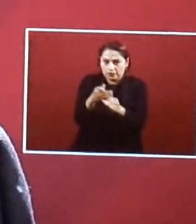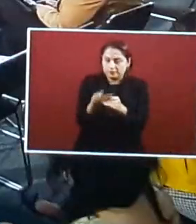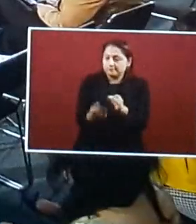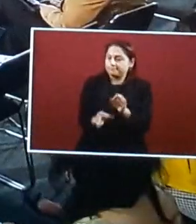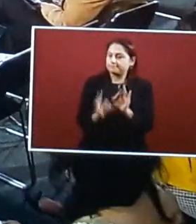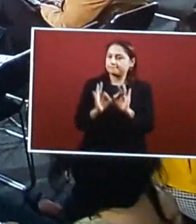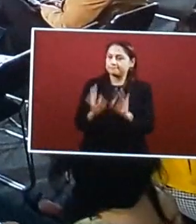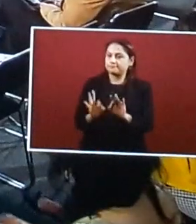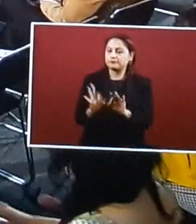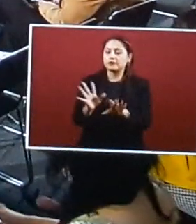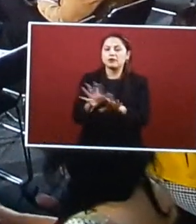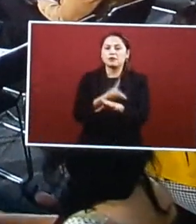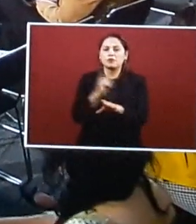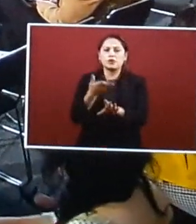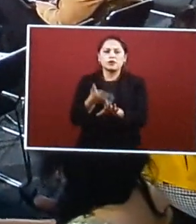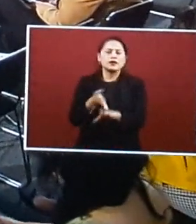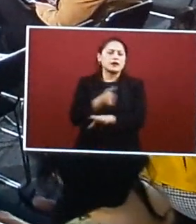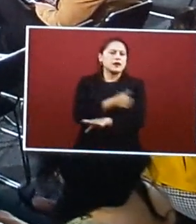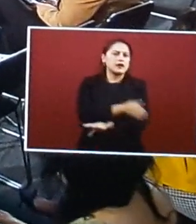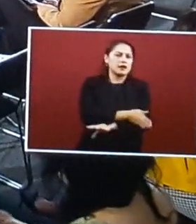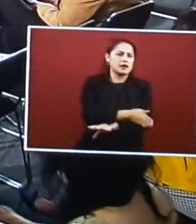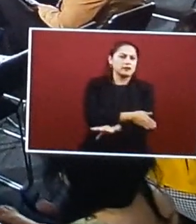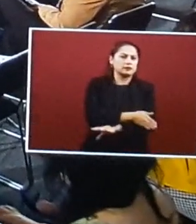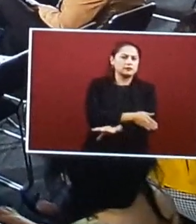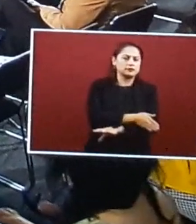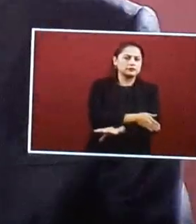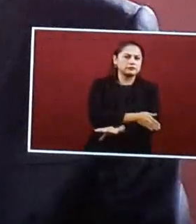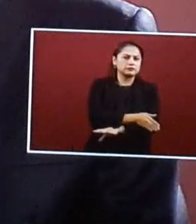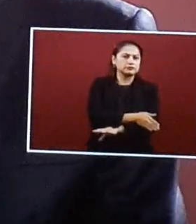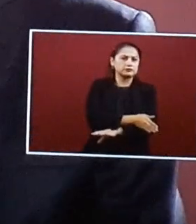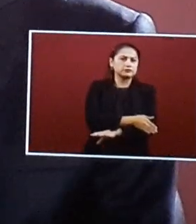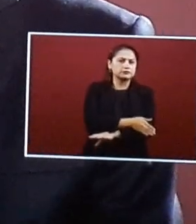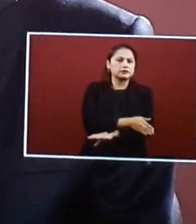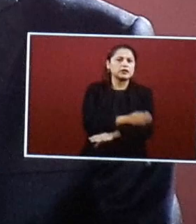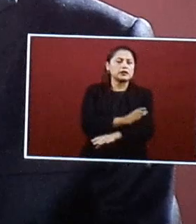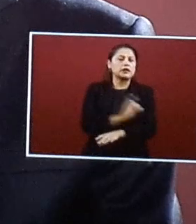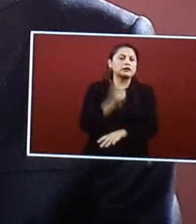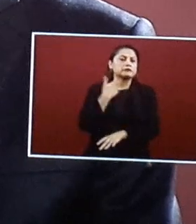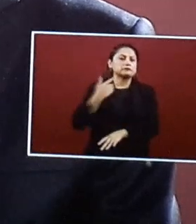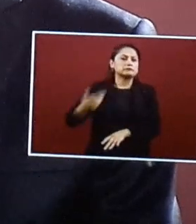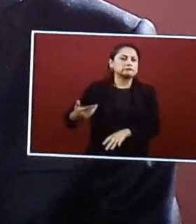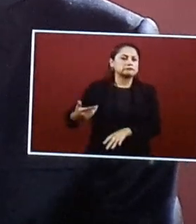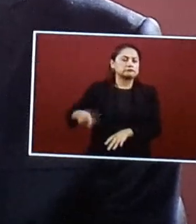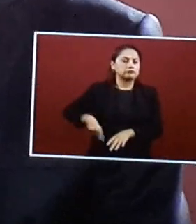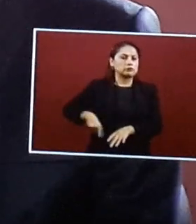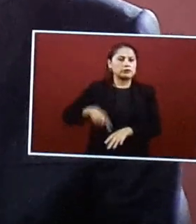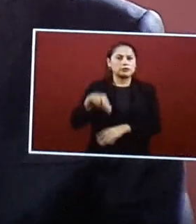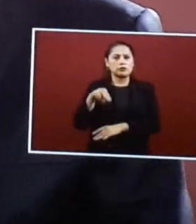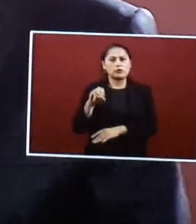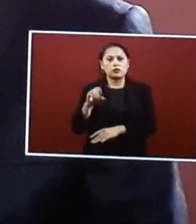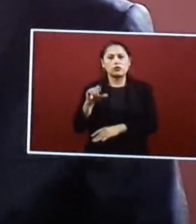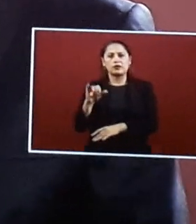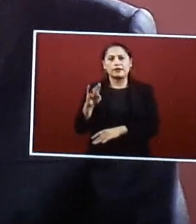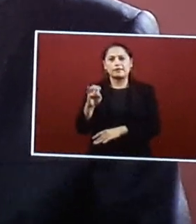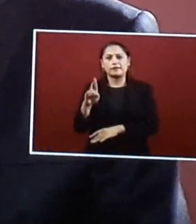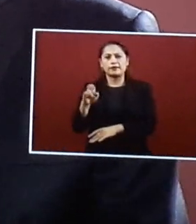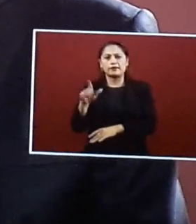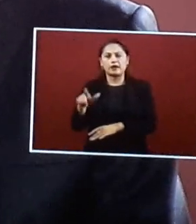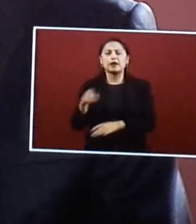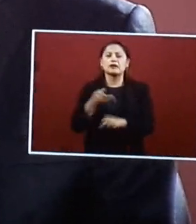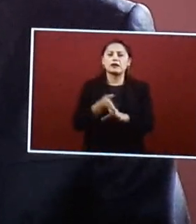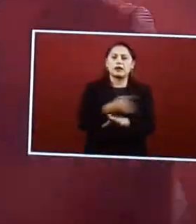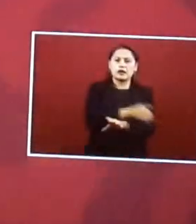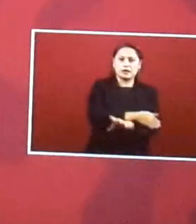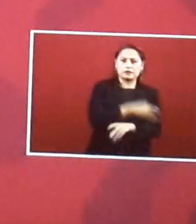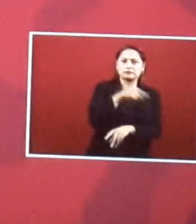laboral en el periodo neoliberal de las llamadas reformas